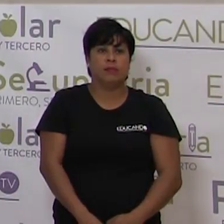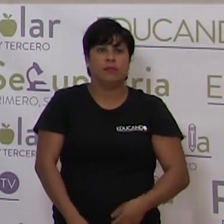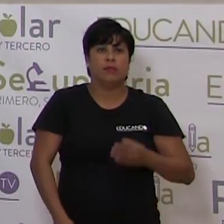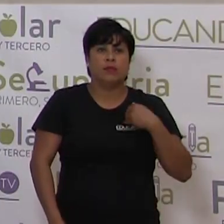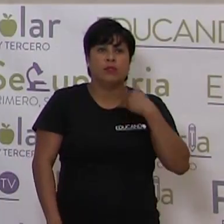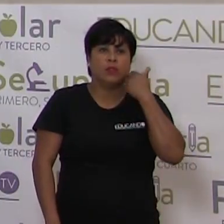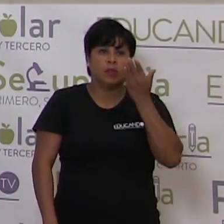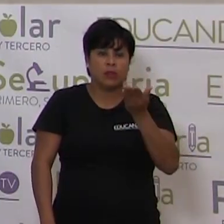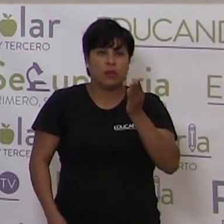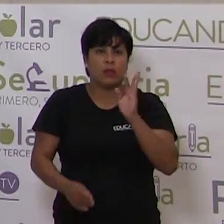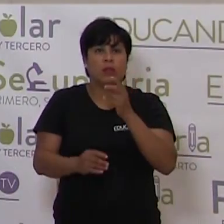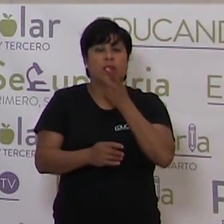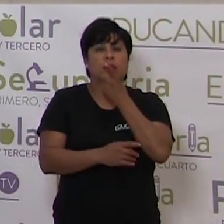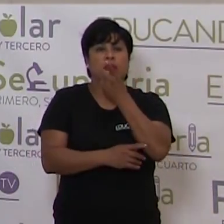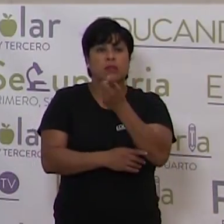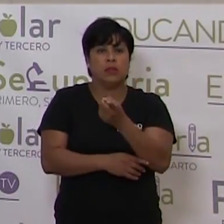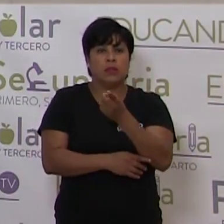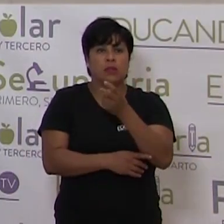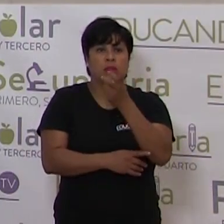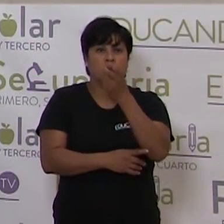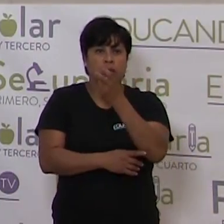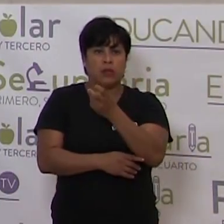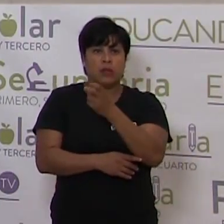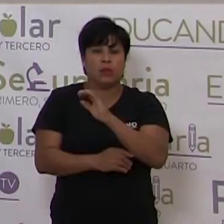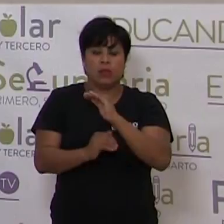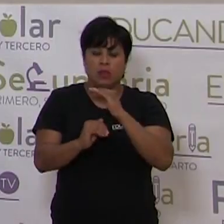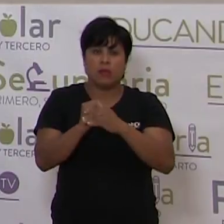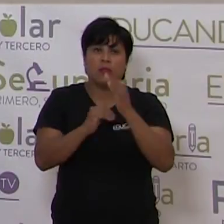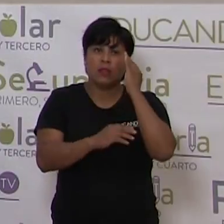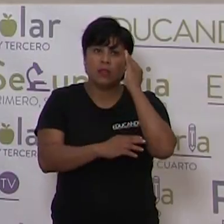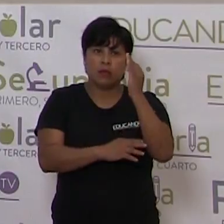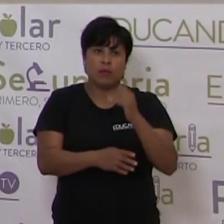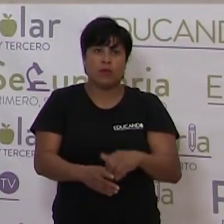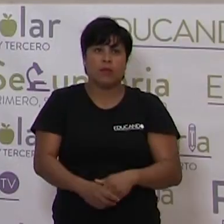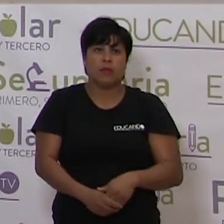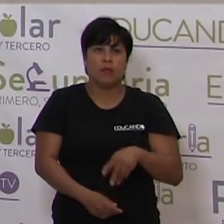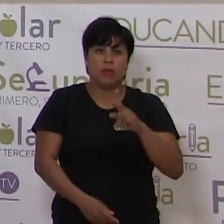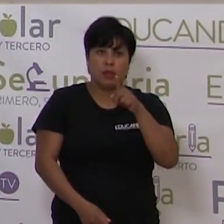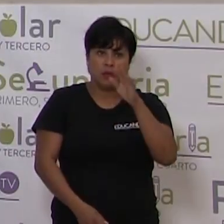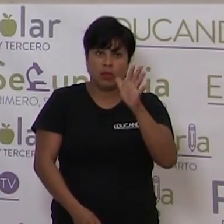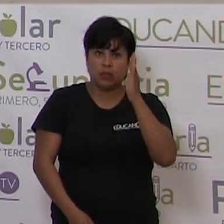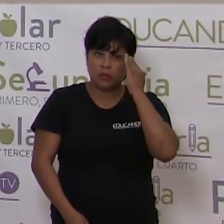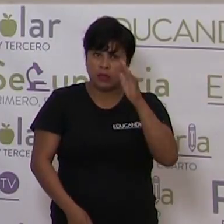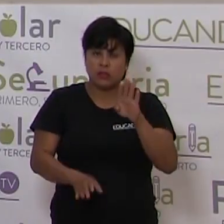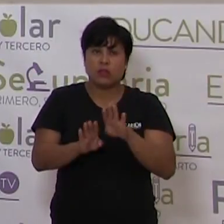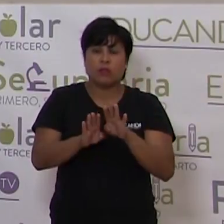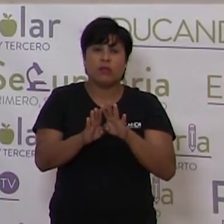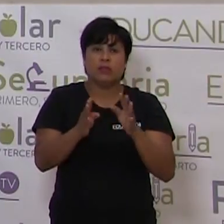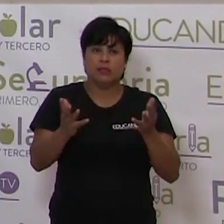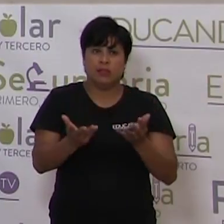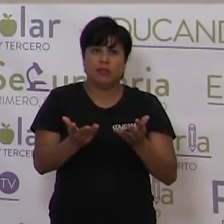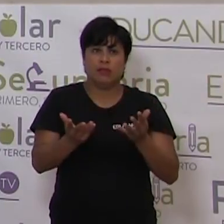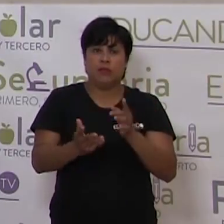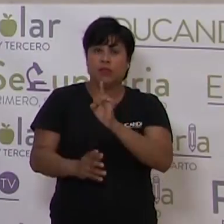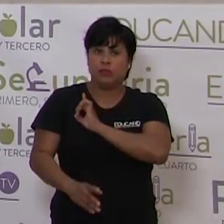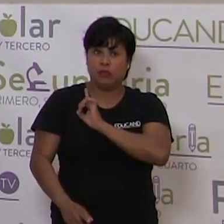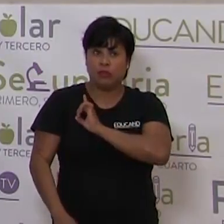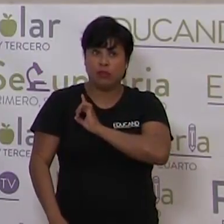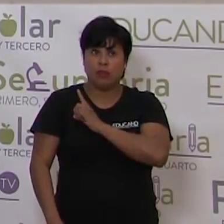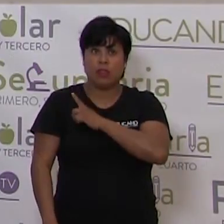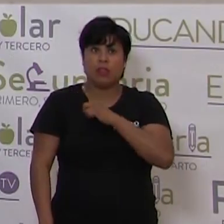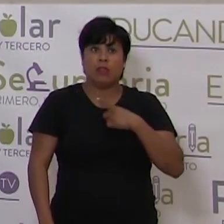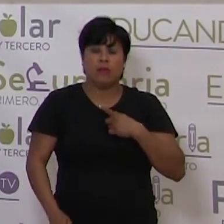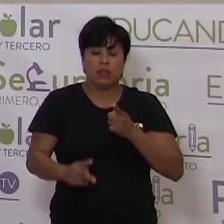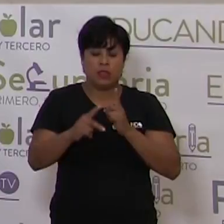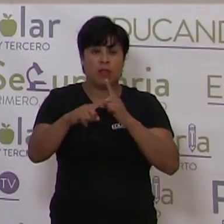Quiero decirte que se nos ha acabado el tiempo, pero tú ya sabes cómo. Solo tienes